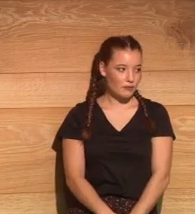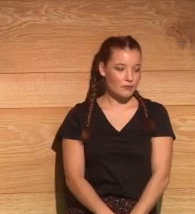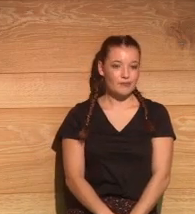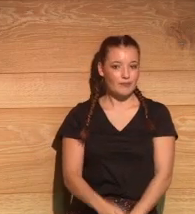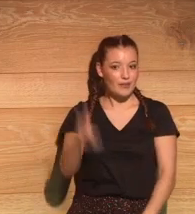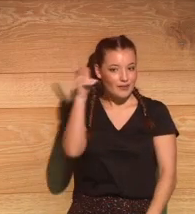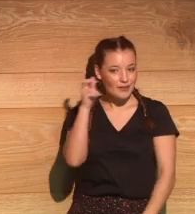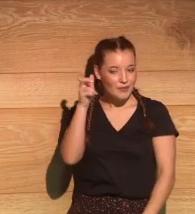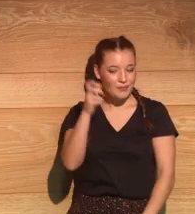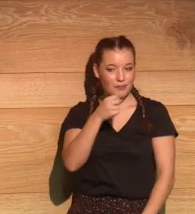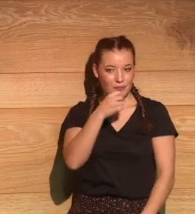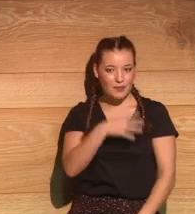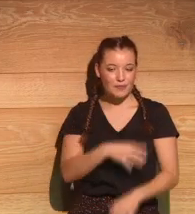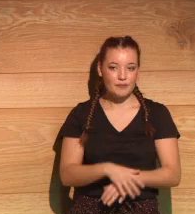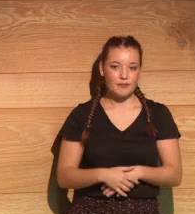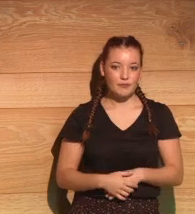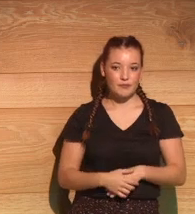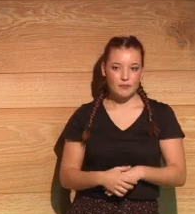¿Se escucha? Vale. Sí.